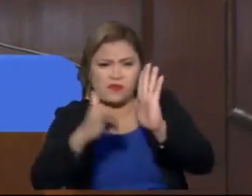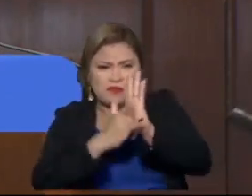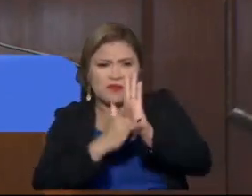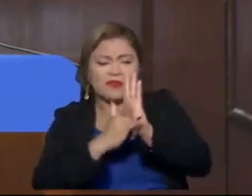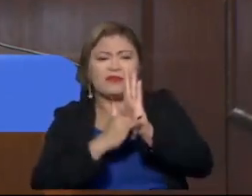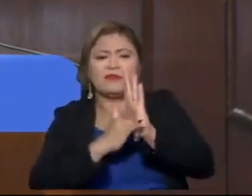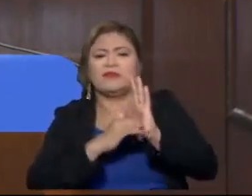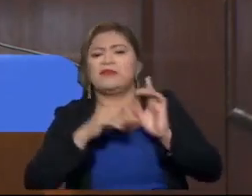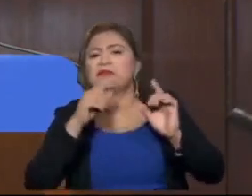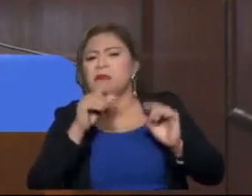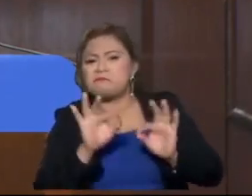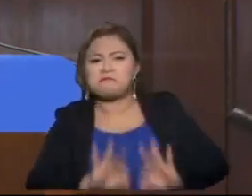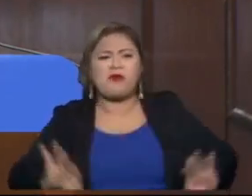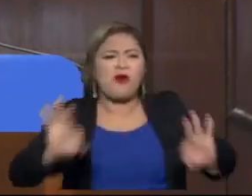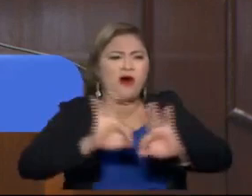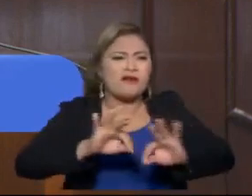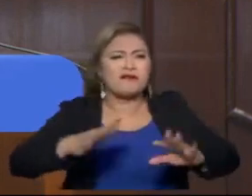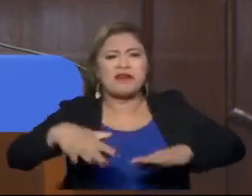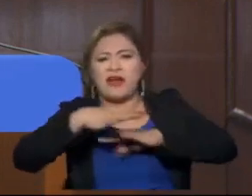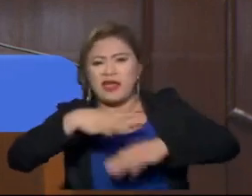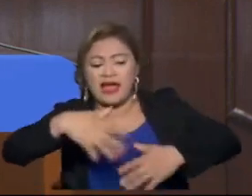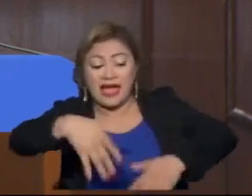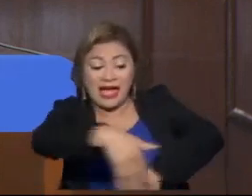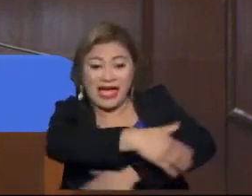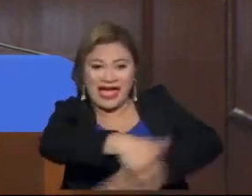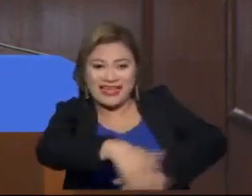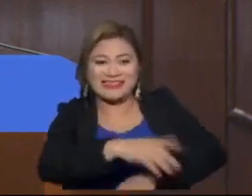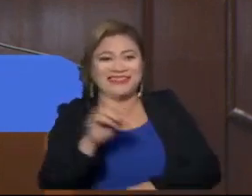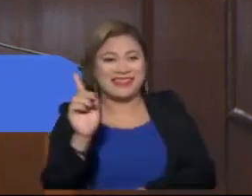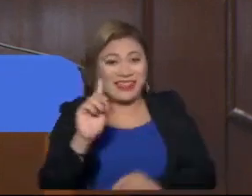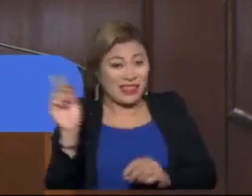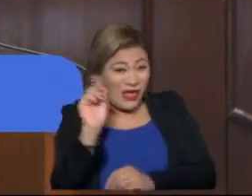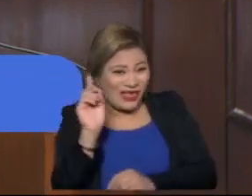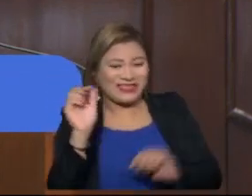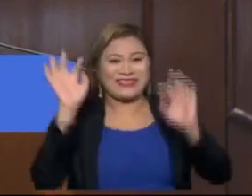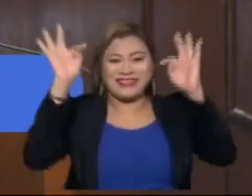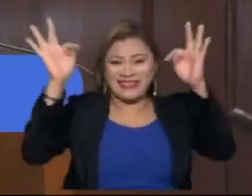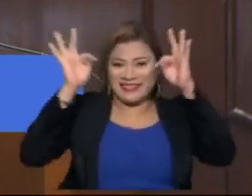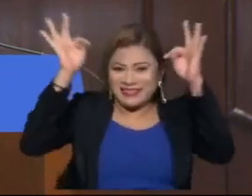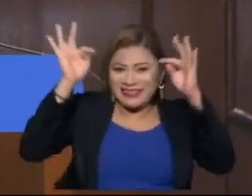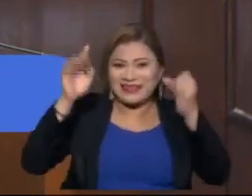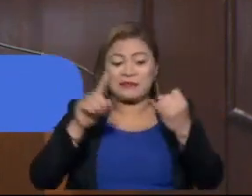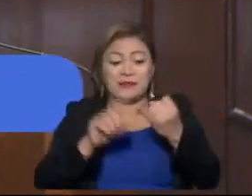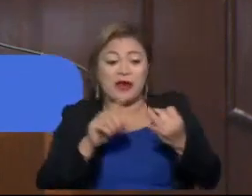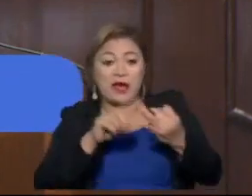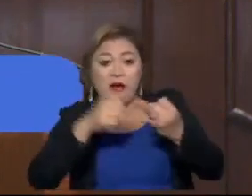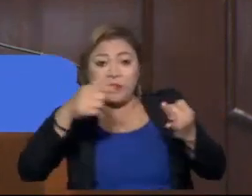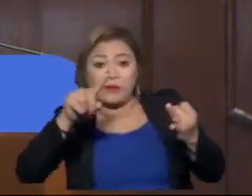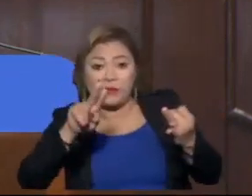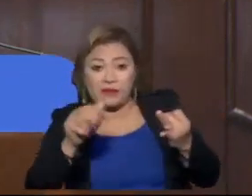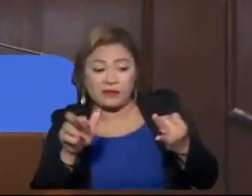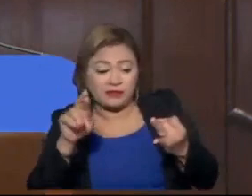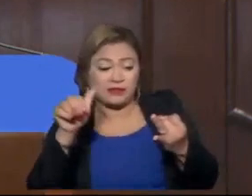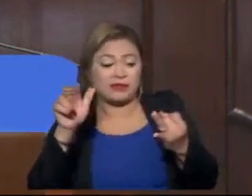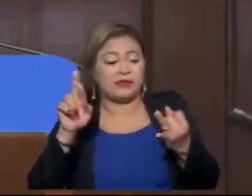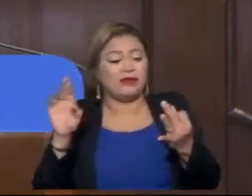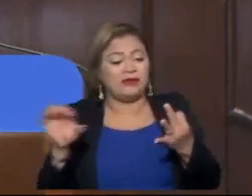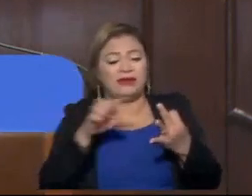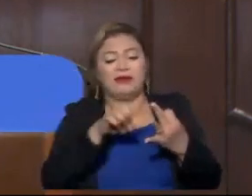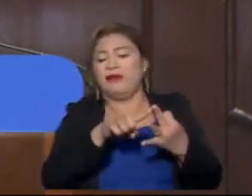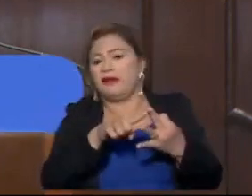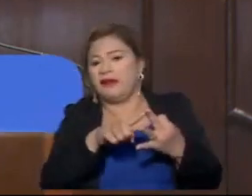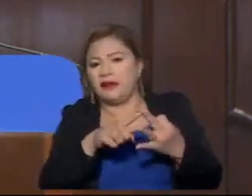rehabilitación de calles en los distritos de Las Tablas, Guararé, Pedací y